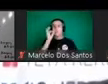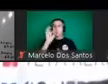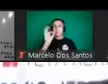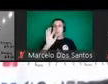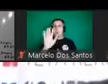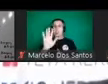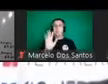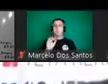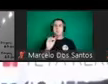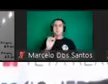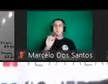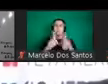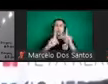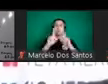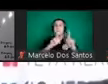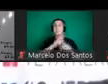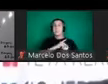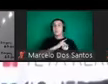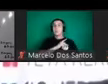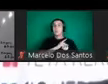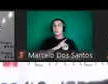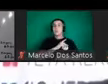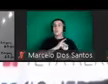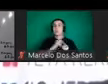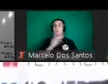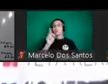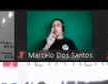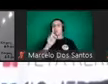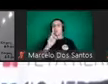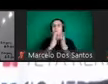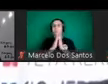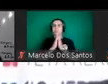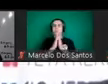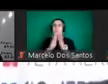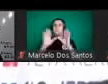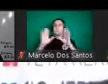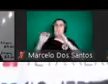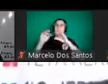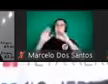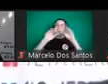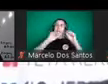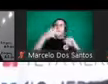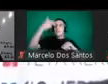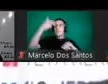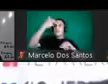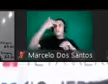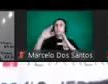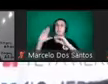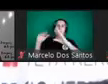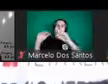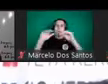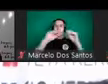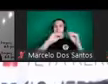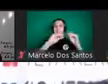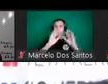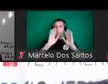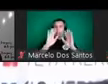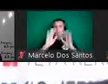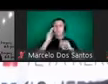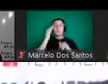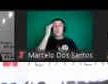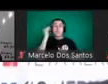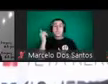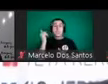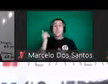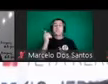las personas que no intervengan, si pueden apagar las cámaras, porque las personas con discapacidad auditiva